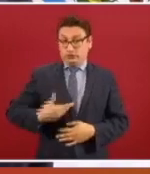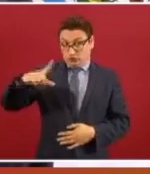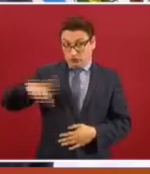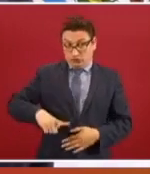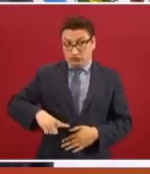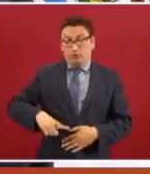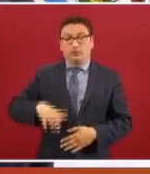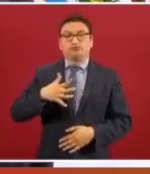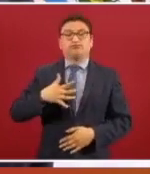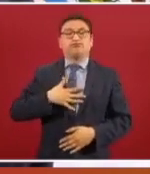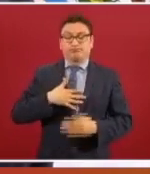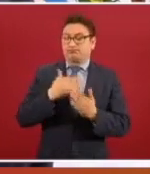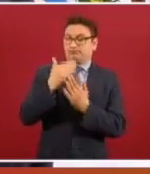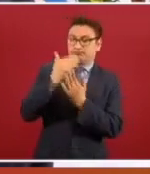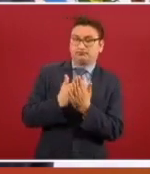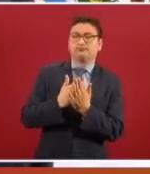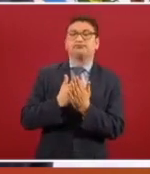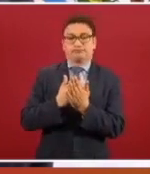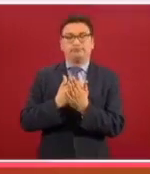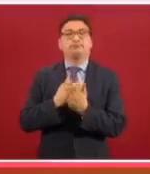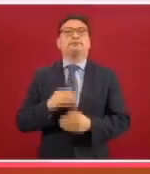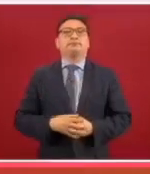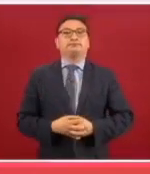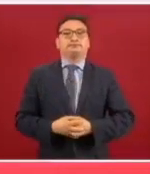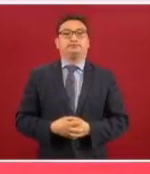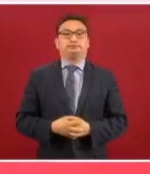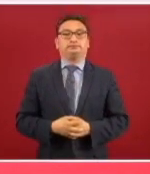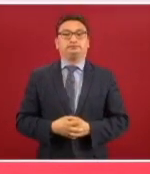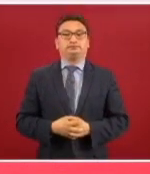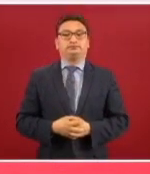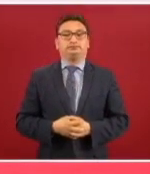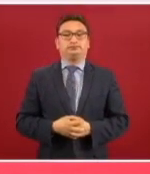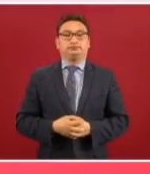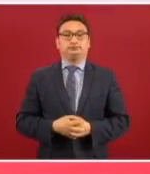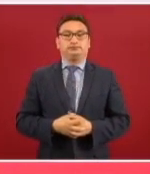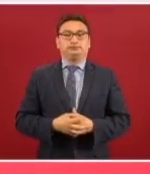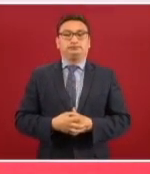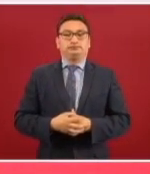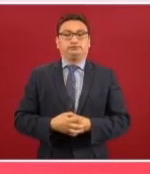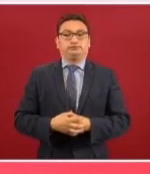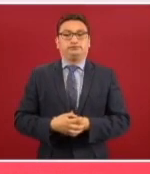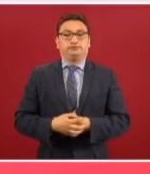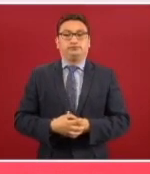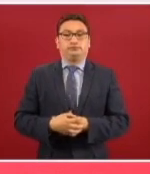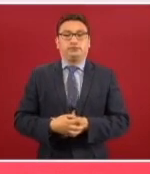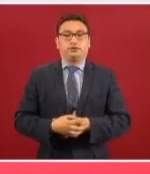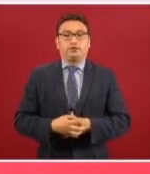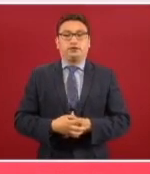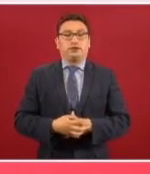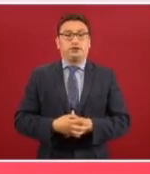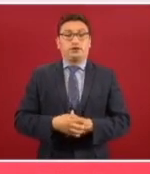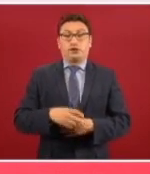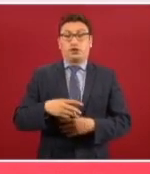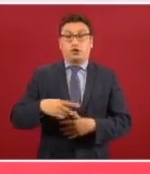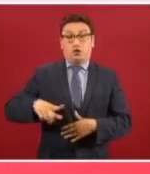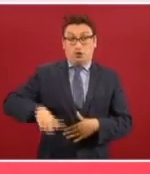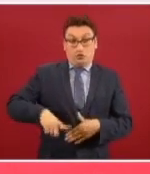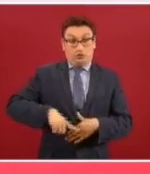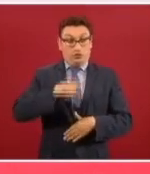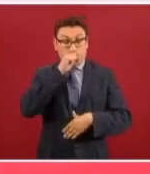República. Se reducirán los gastos de publicidad del